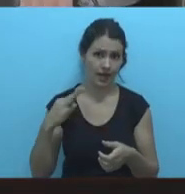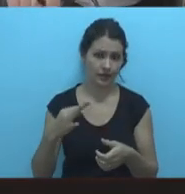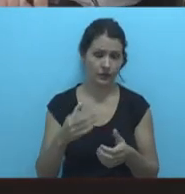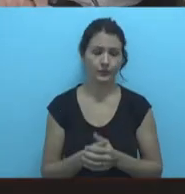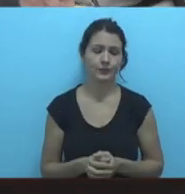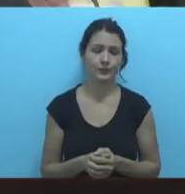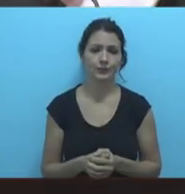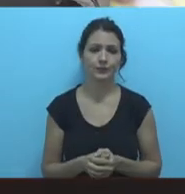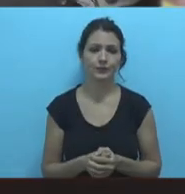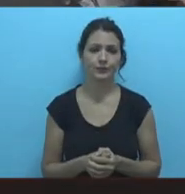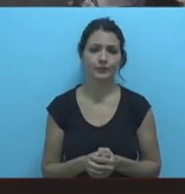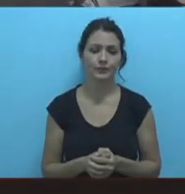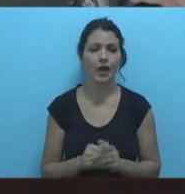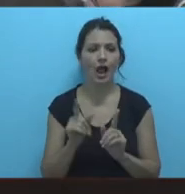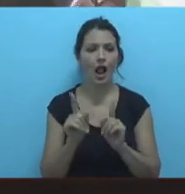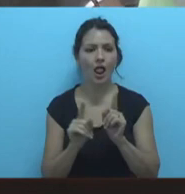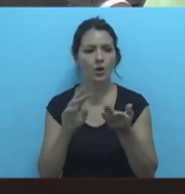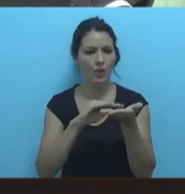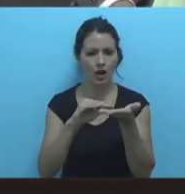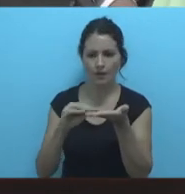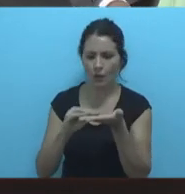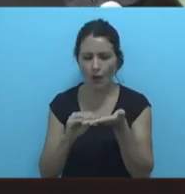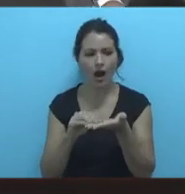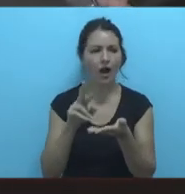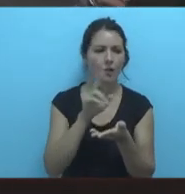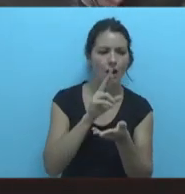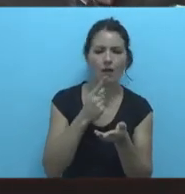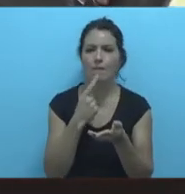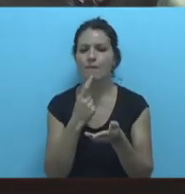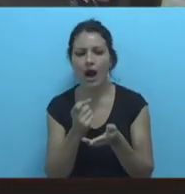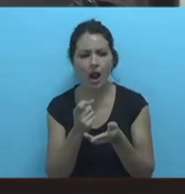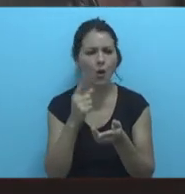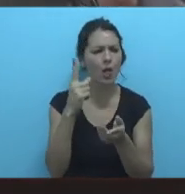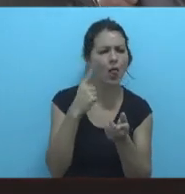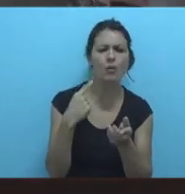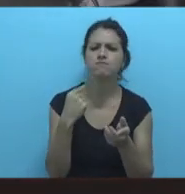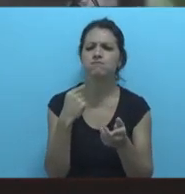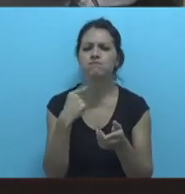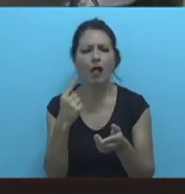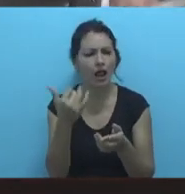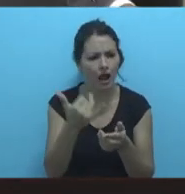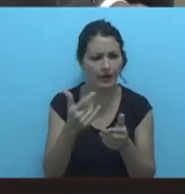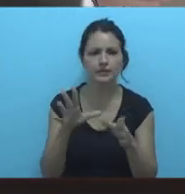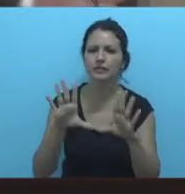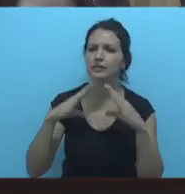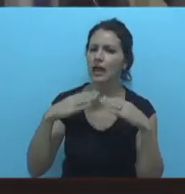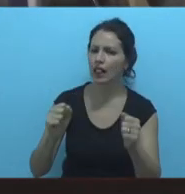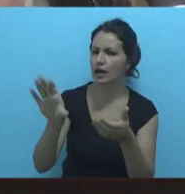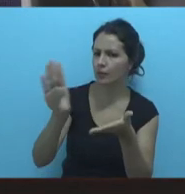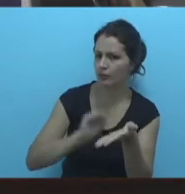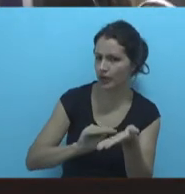año en curso. Si los señores diputados o las señoras diputadas tienen alguna observación que formular, por secretaría se tomará